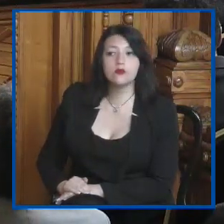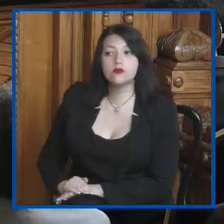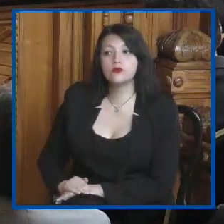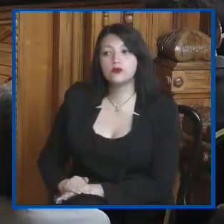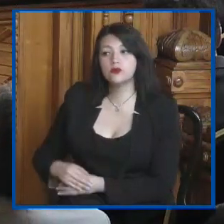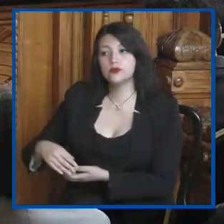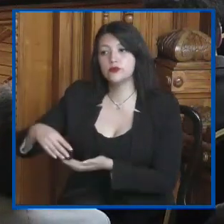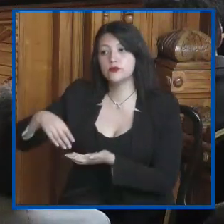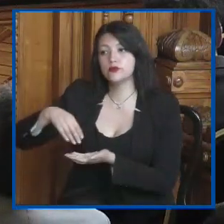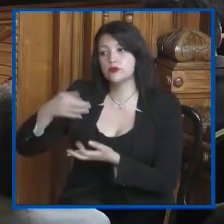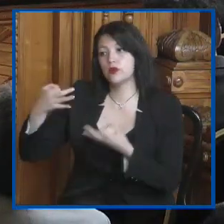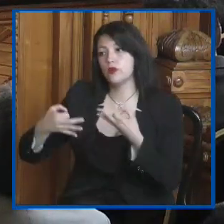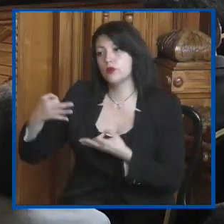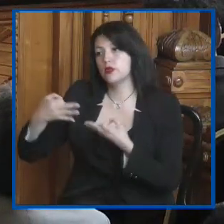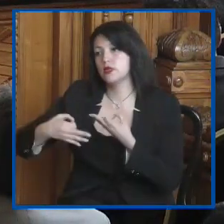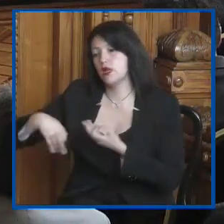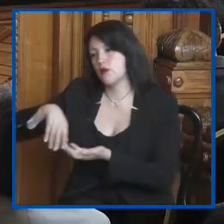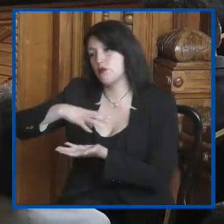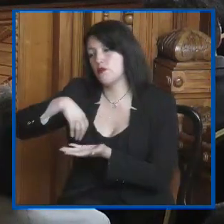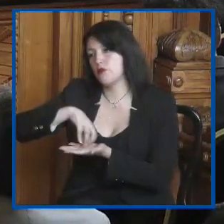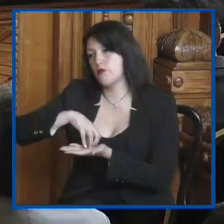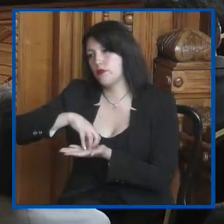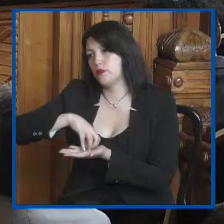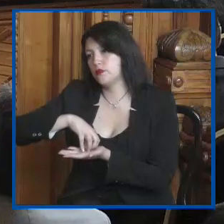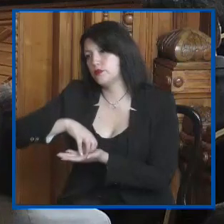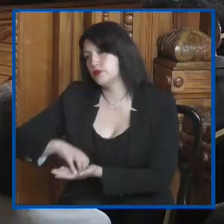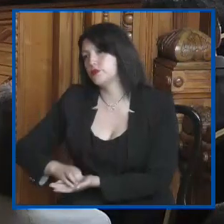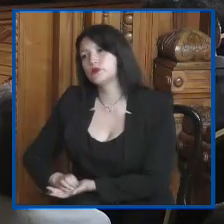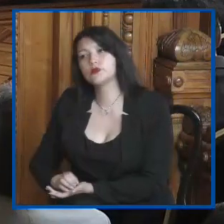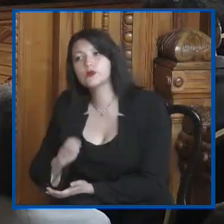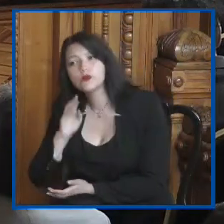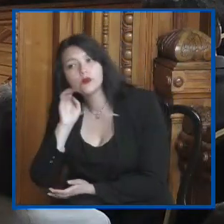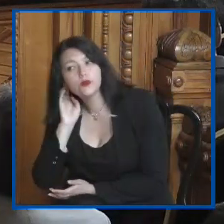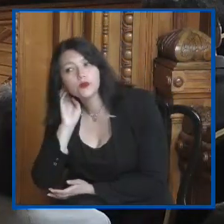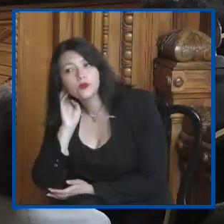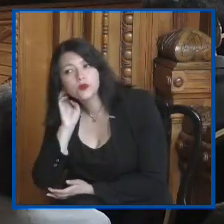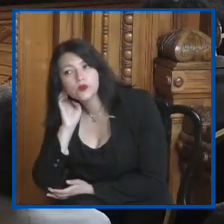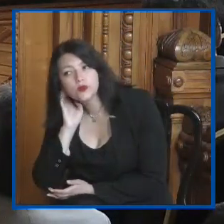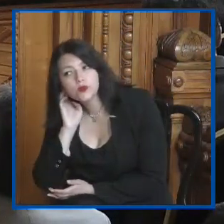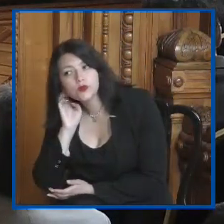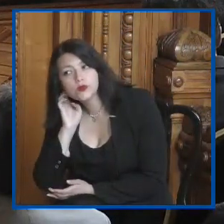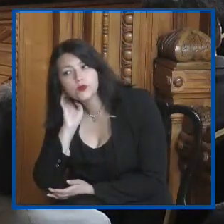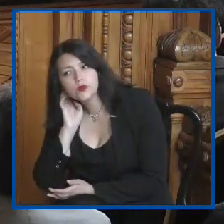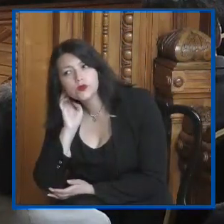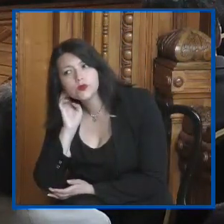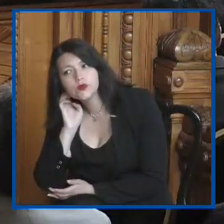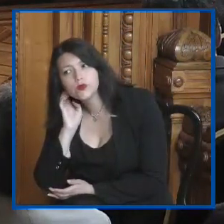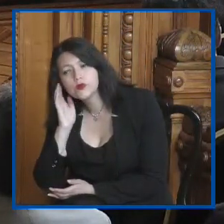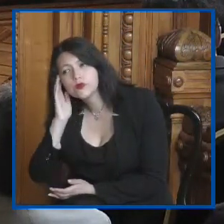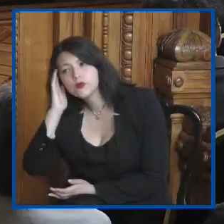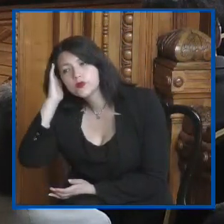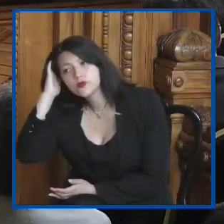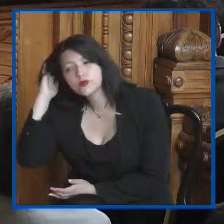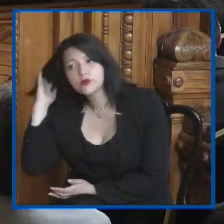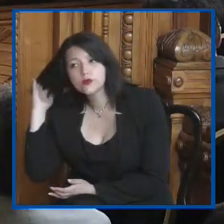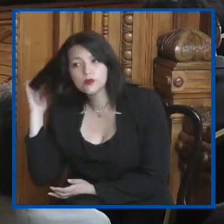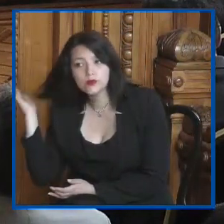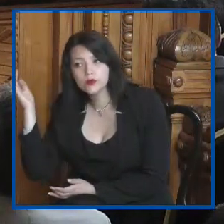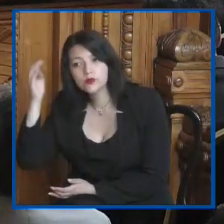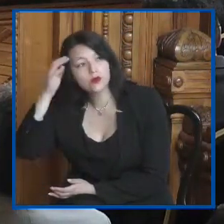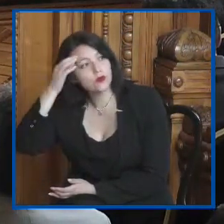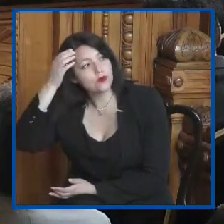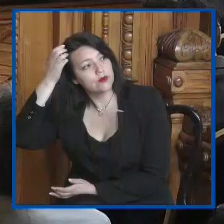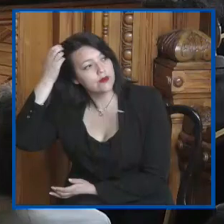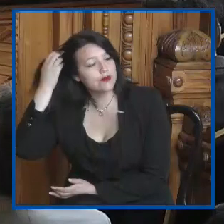justicia de la provincia. Y entonces, ese es el tema que... Acá no tenemos una ciudad autónoma de Santiago. Y